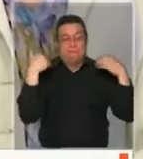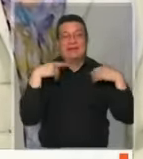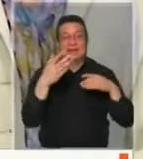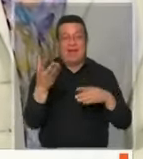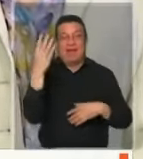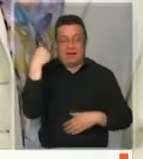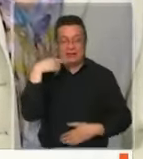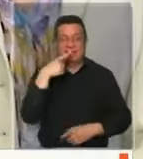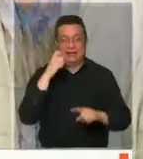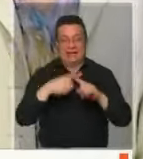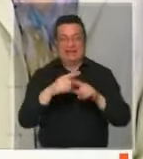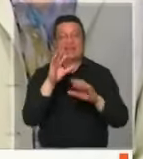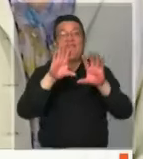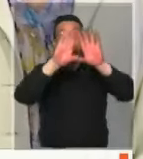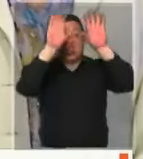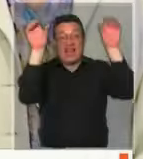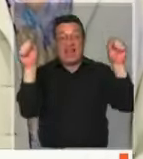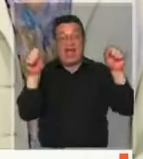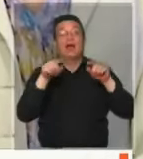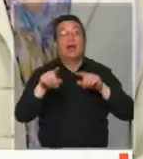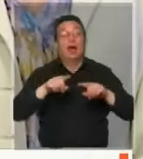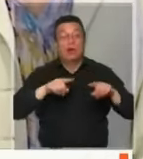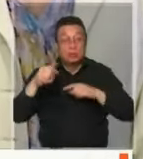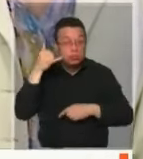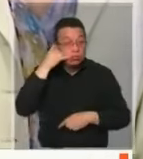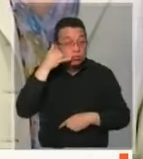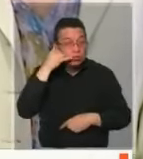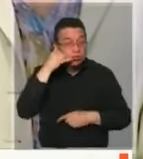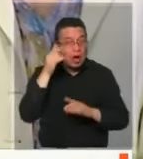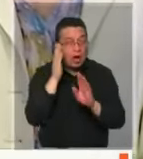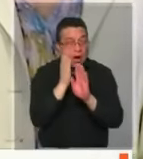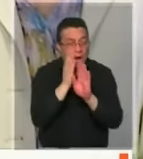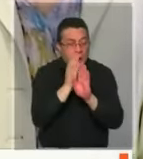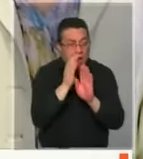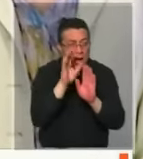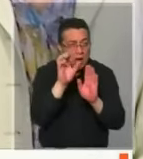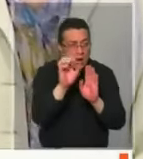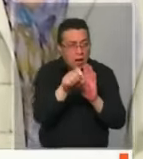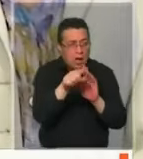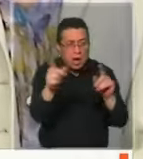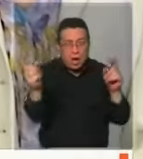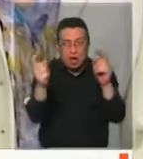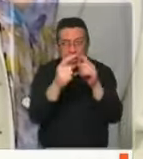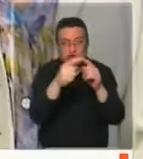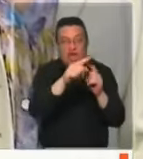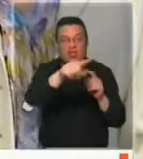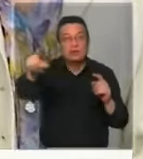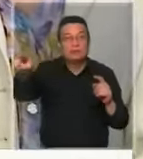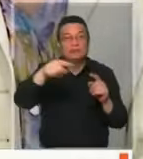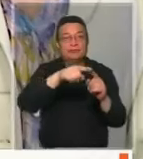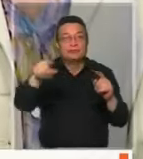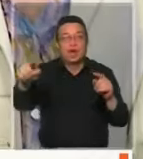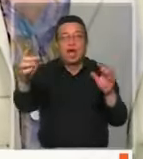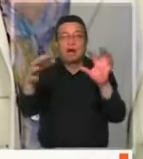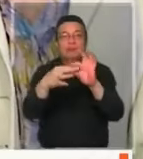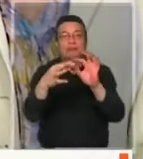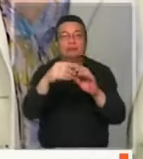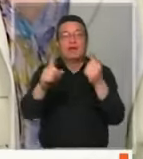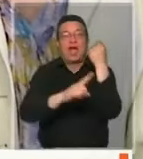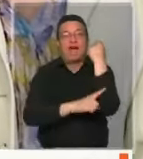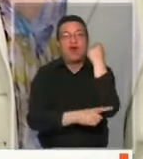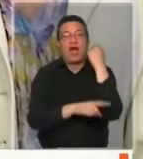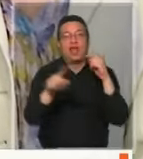momento determinado en la fiscalía en las diversas escuchas telefónicas logramos determinar que mantenía contacto con uno de los blancos investigativos y